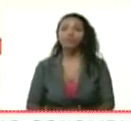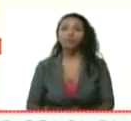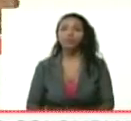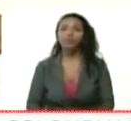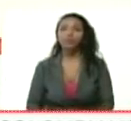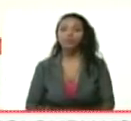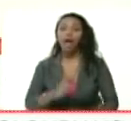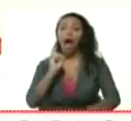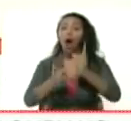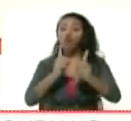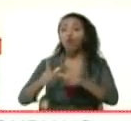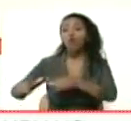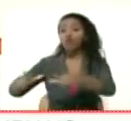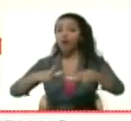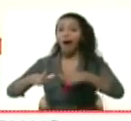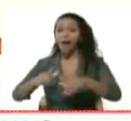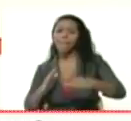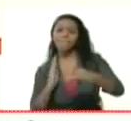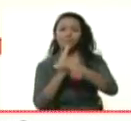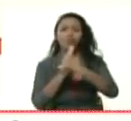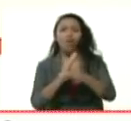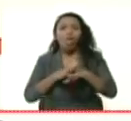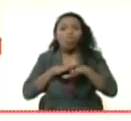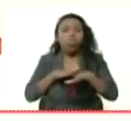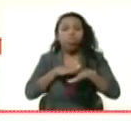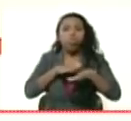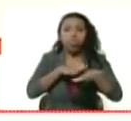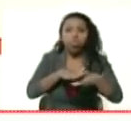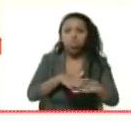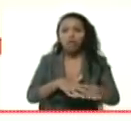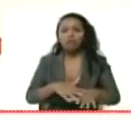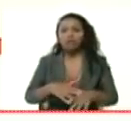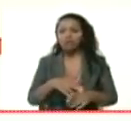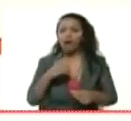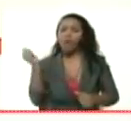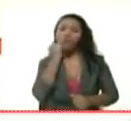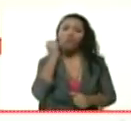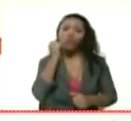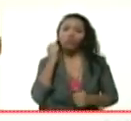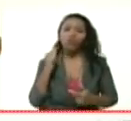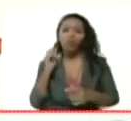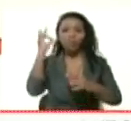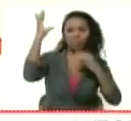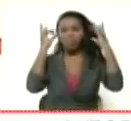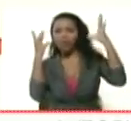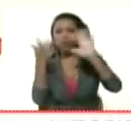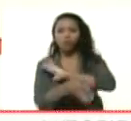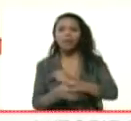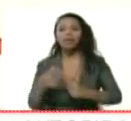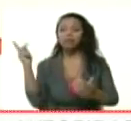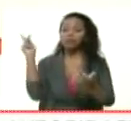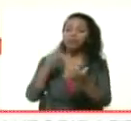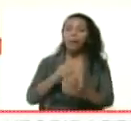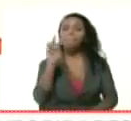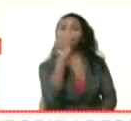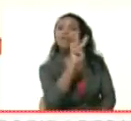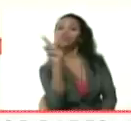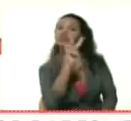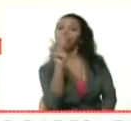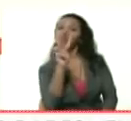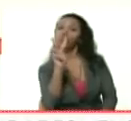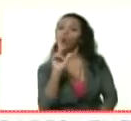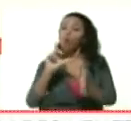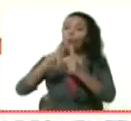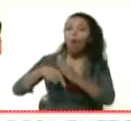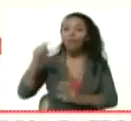en algunos lugares, los retardaron a propósito, nos reportan que llegaron 22. Luego, el día